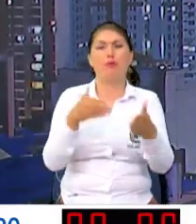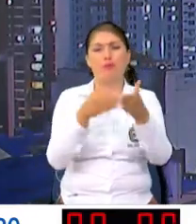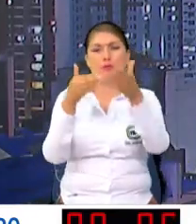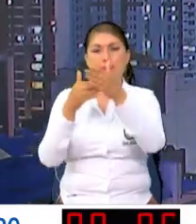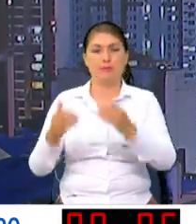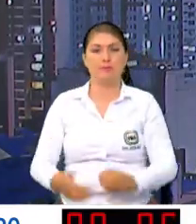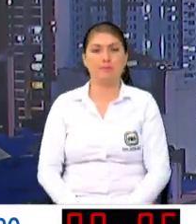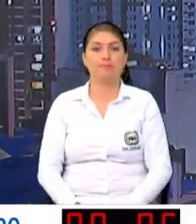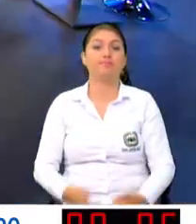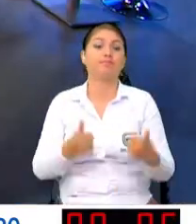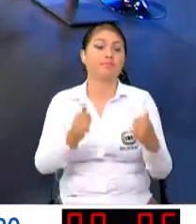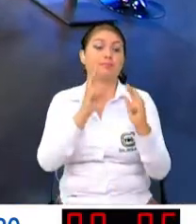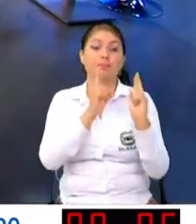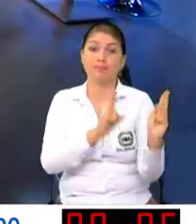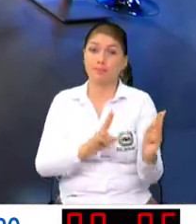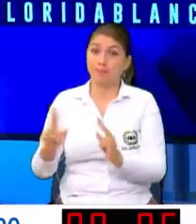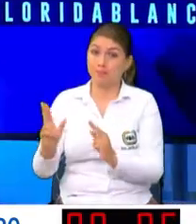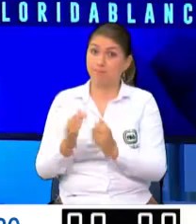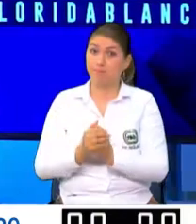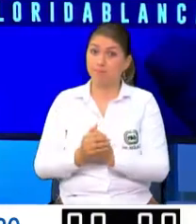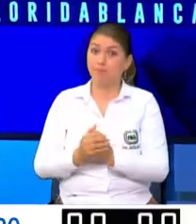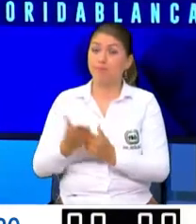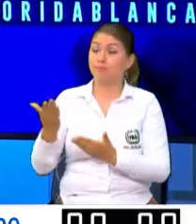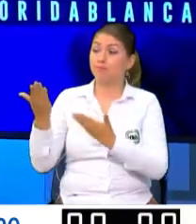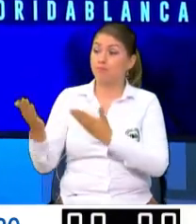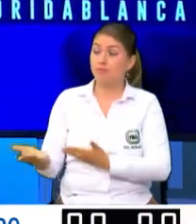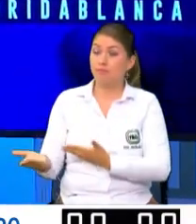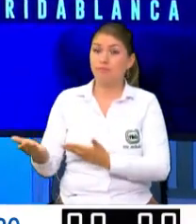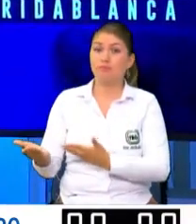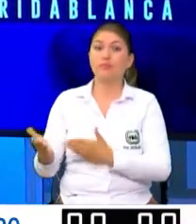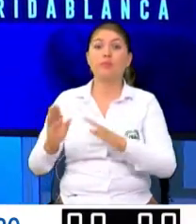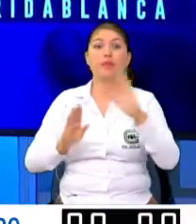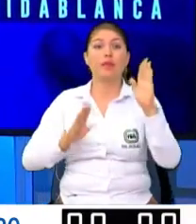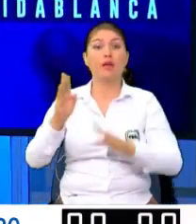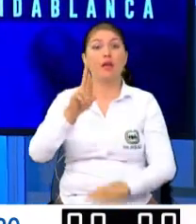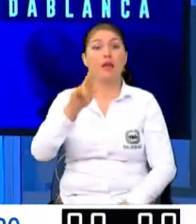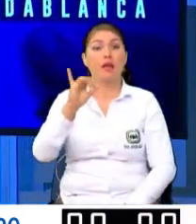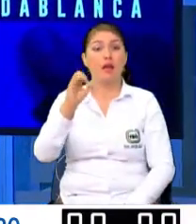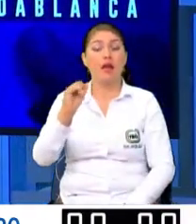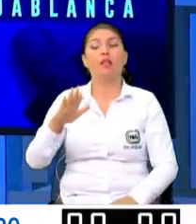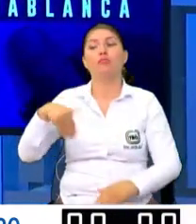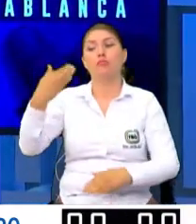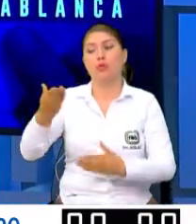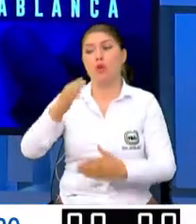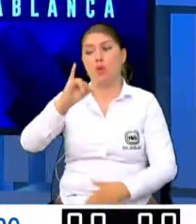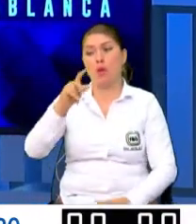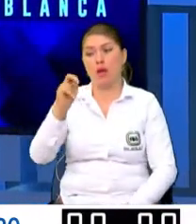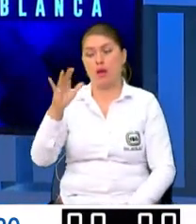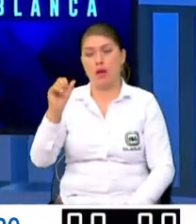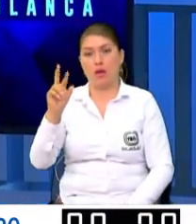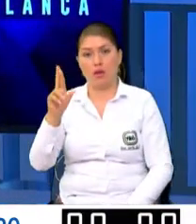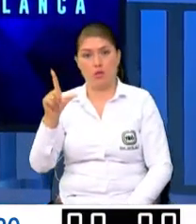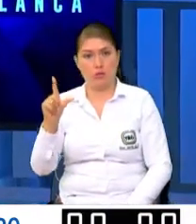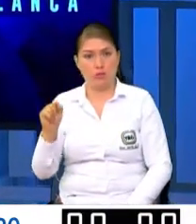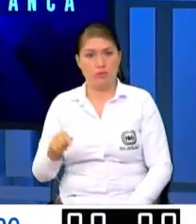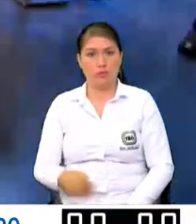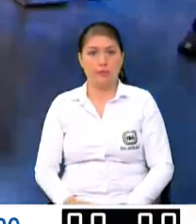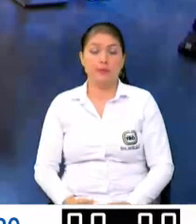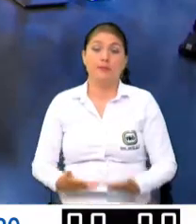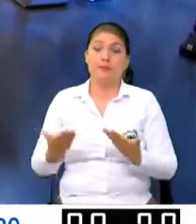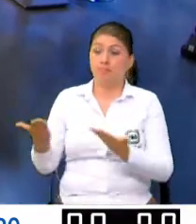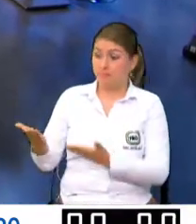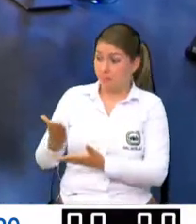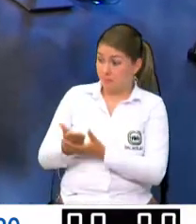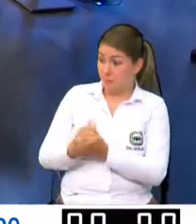en ahí está la respuesta vamos a darle el turno ahora al candidato ricardo parra y posteriormente a juan carlos bueno mi